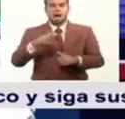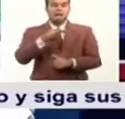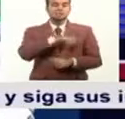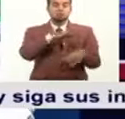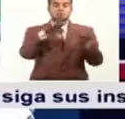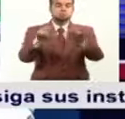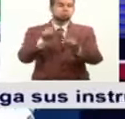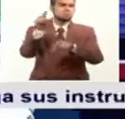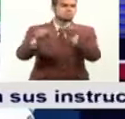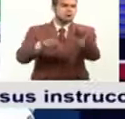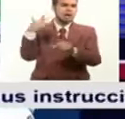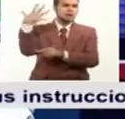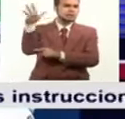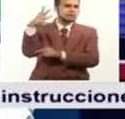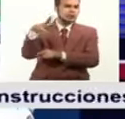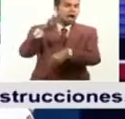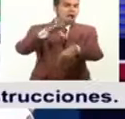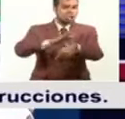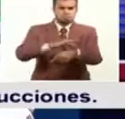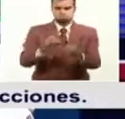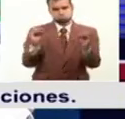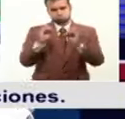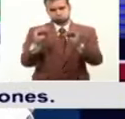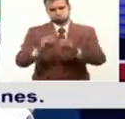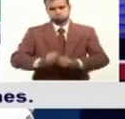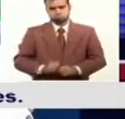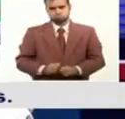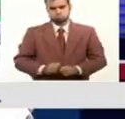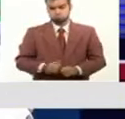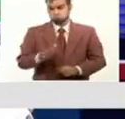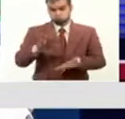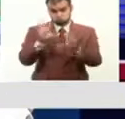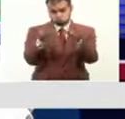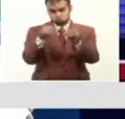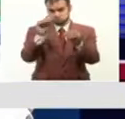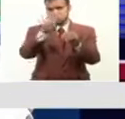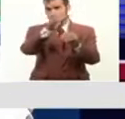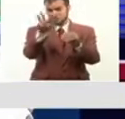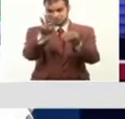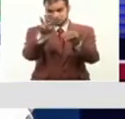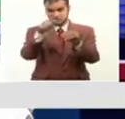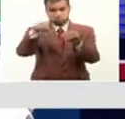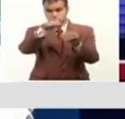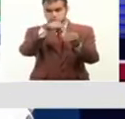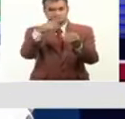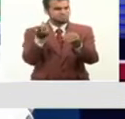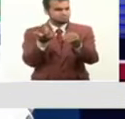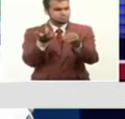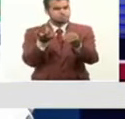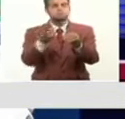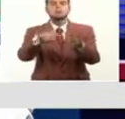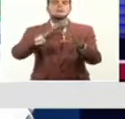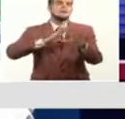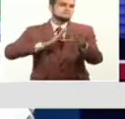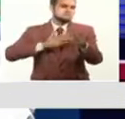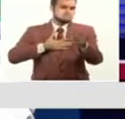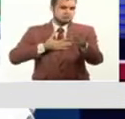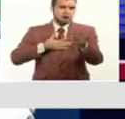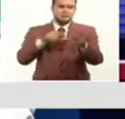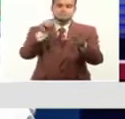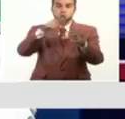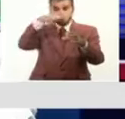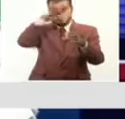con COVID extranjero. Todo esto que hemos mencionado, estos 43 son viajeros cubanos,